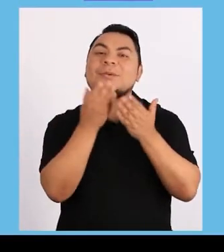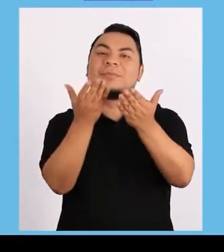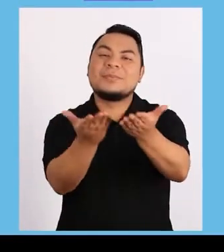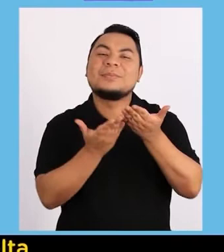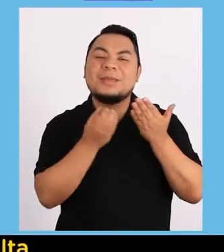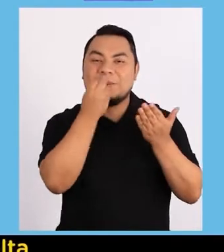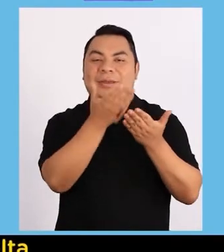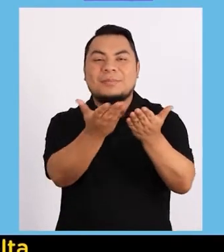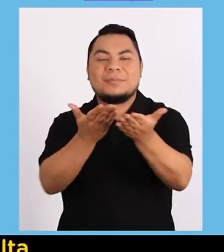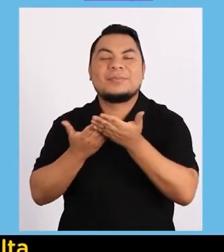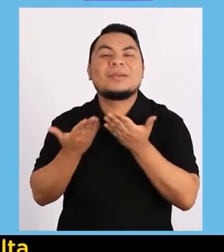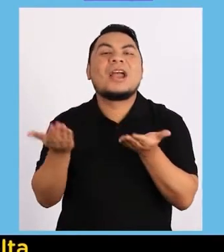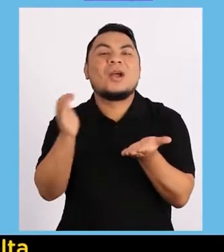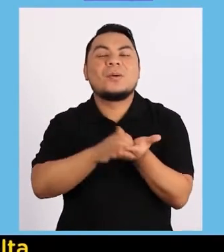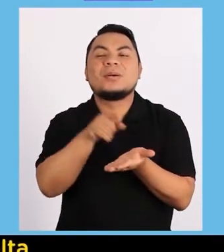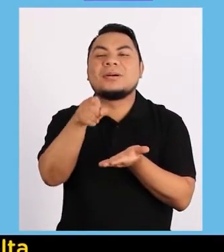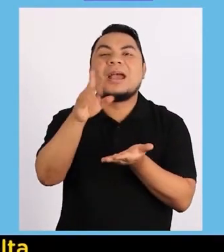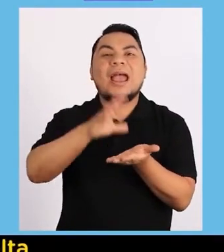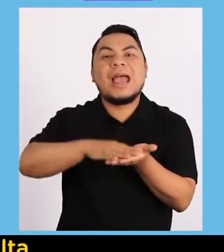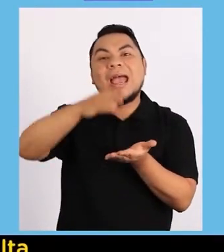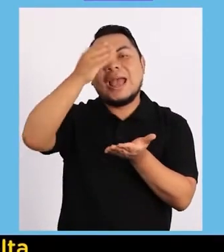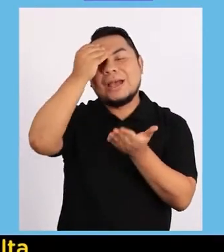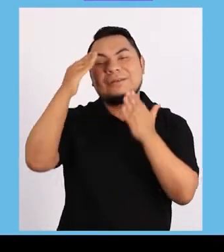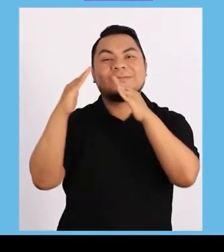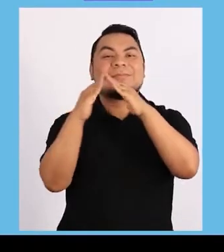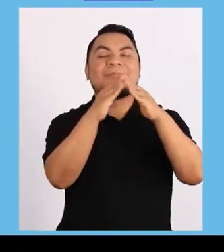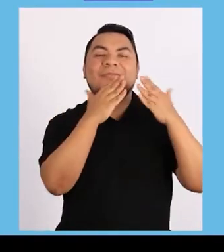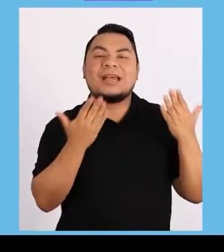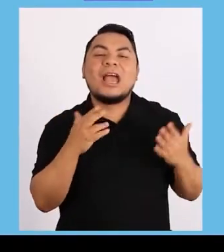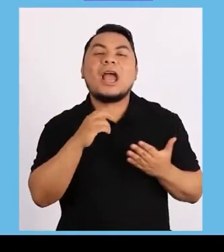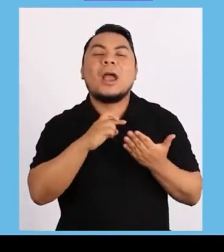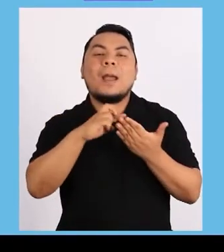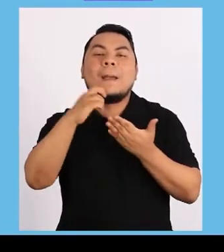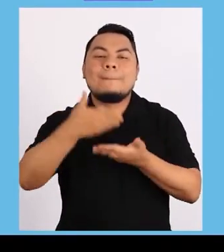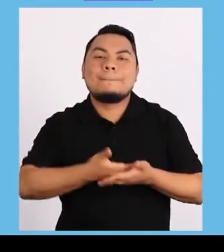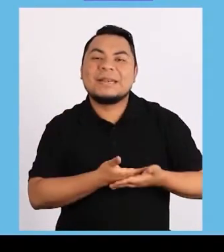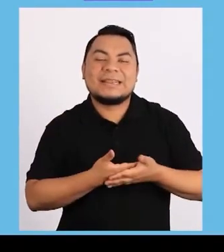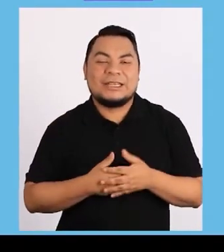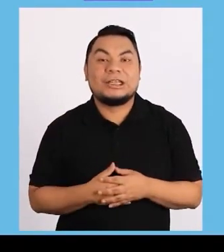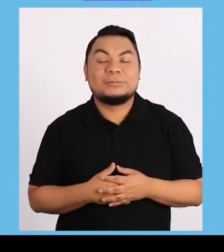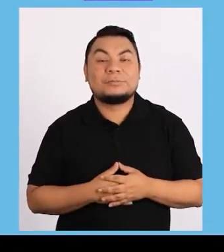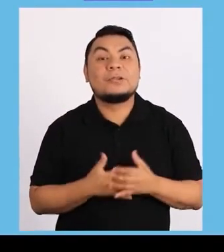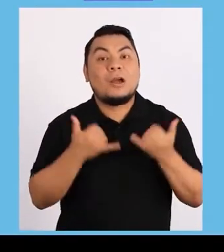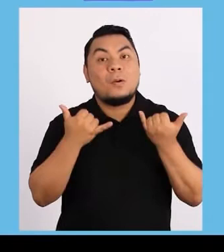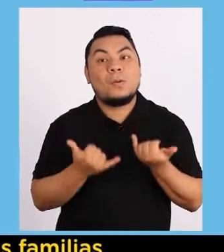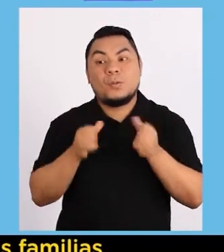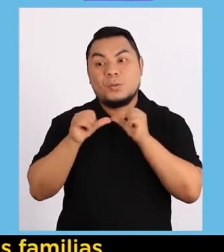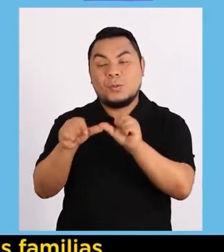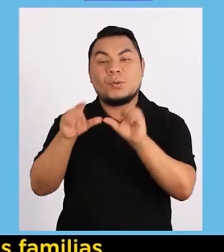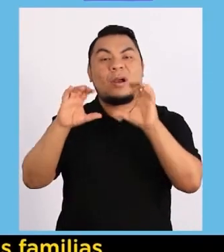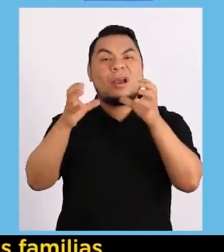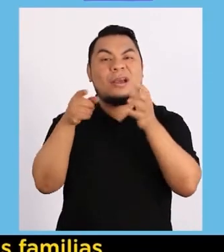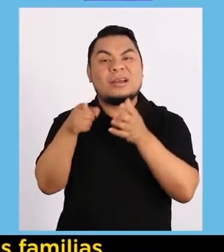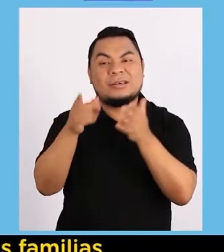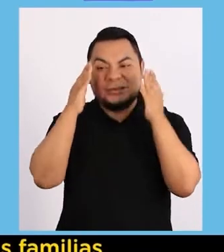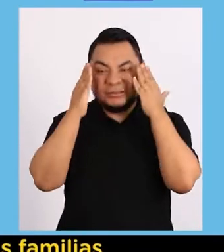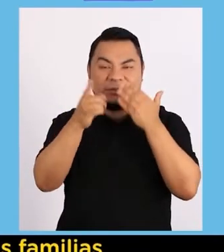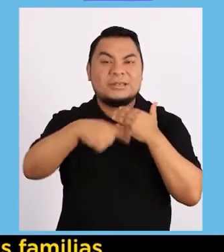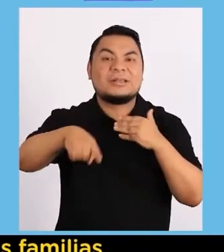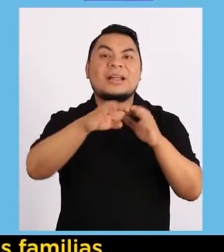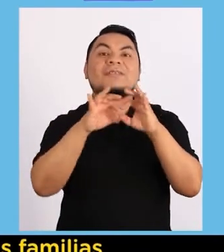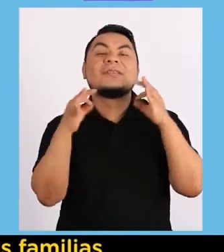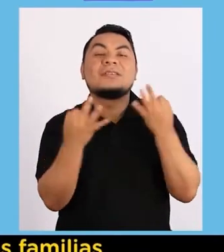¡Hola, hola! Bienvenidas y bienvenidos de vuelta a Aprendo en Casa, PRITE. Continuamos con